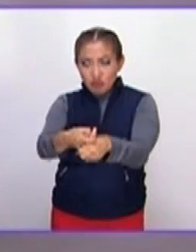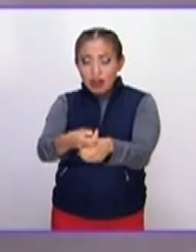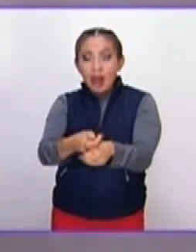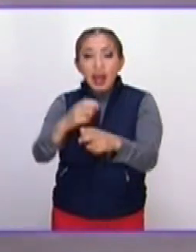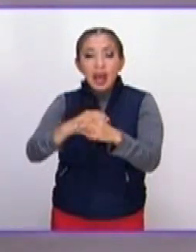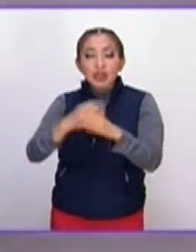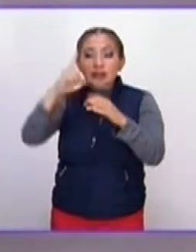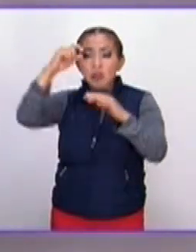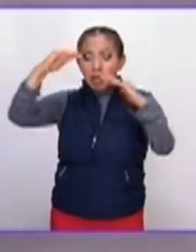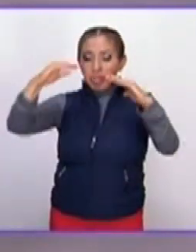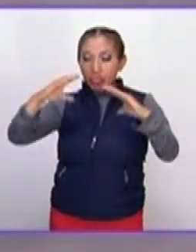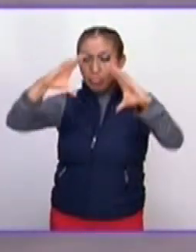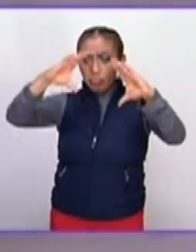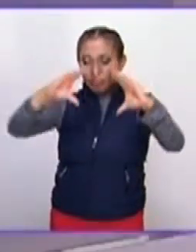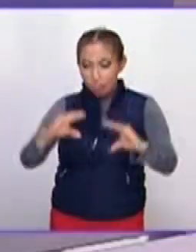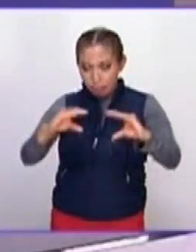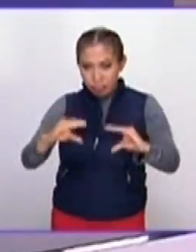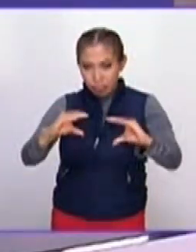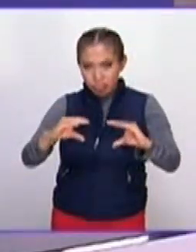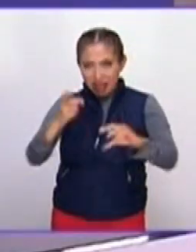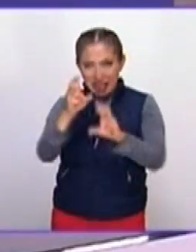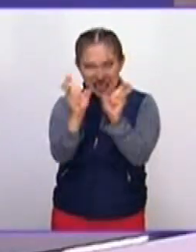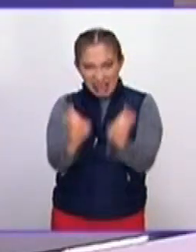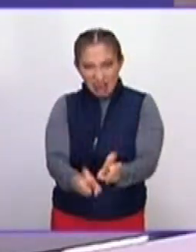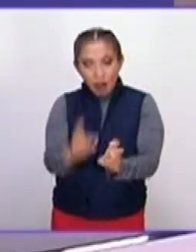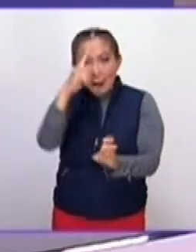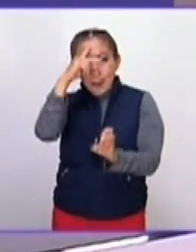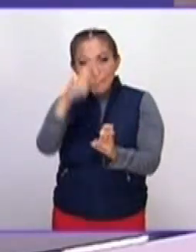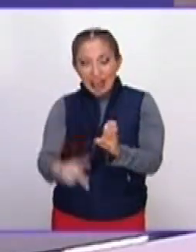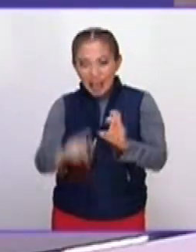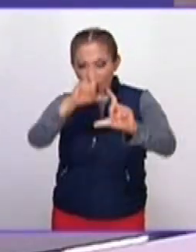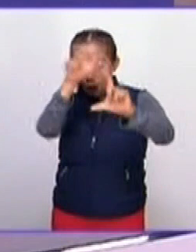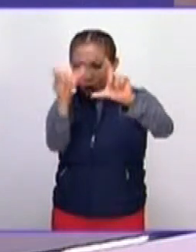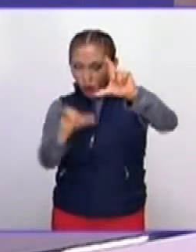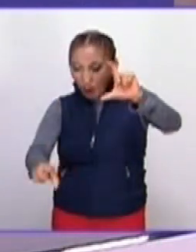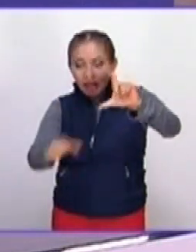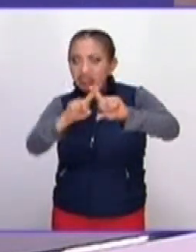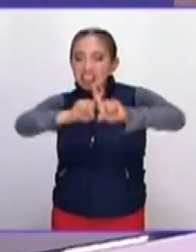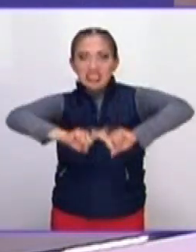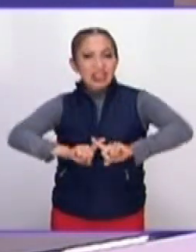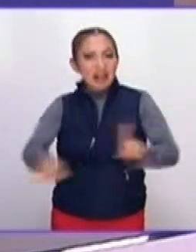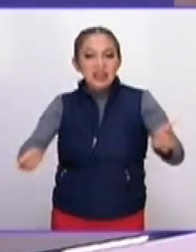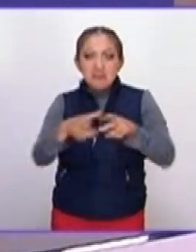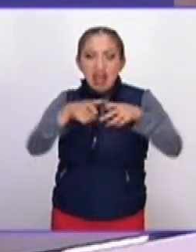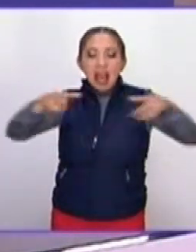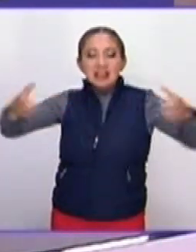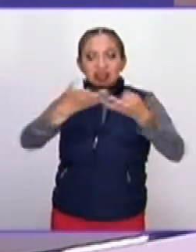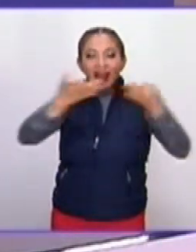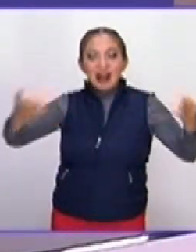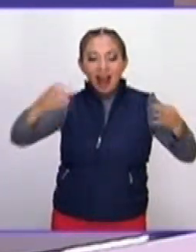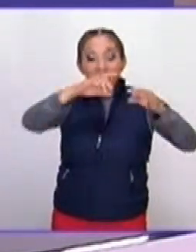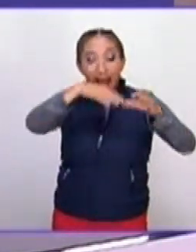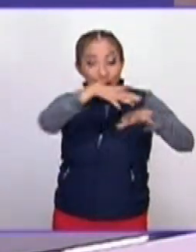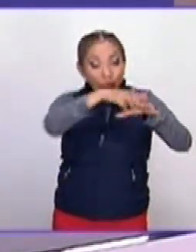bajó el nivel del agua. Bajó el nivel del agua. O sea, la República Mexicana, como hoy la conocemos, era mucho más grande, porque el agua